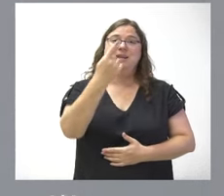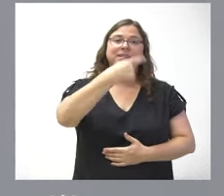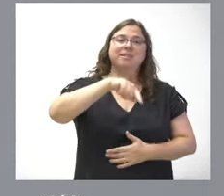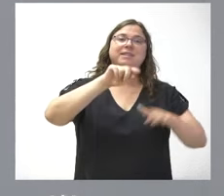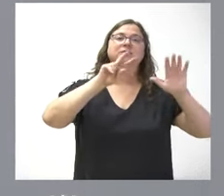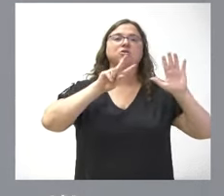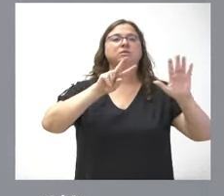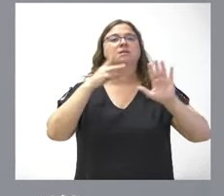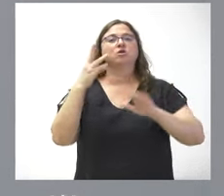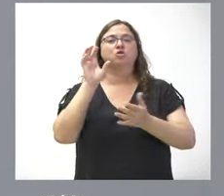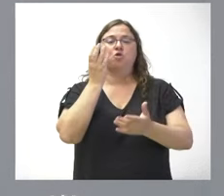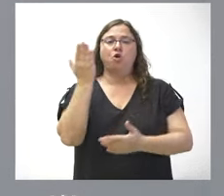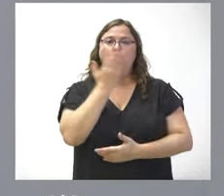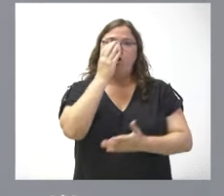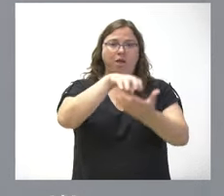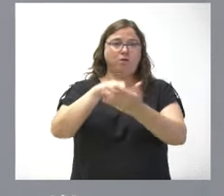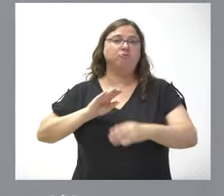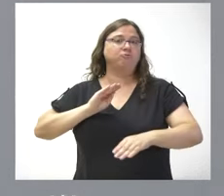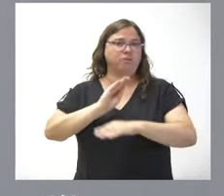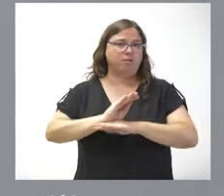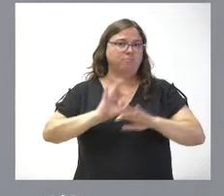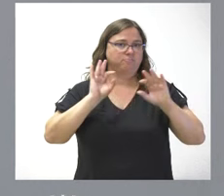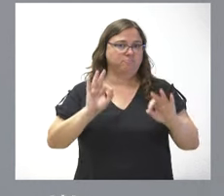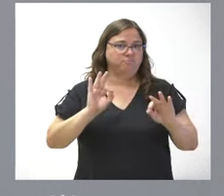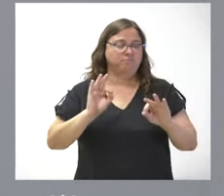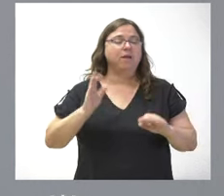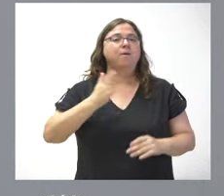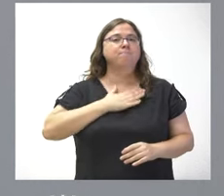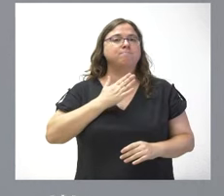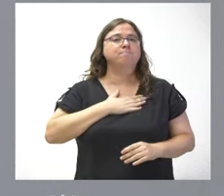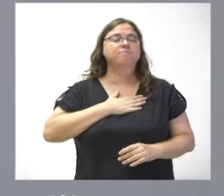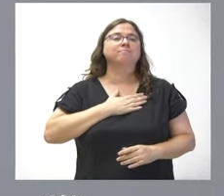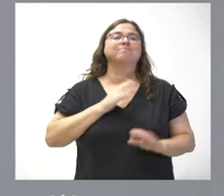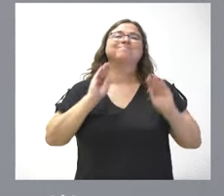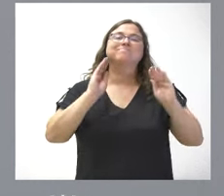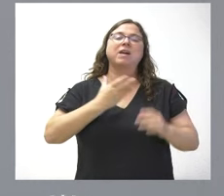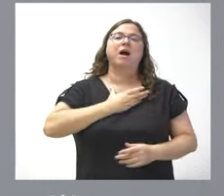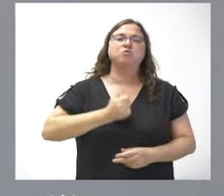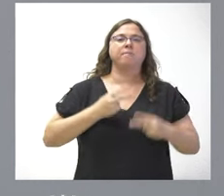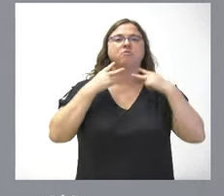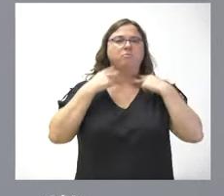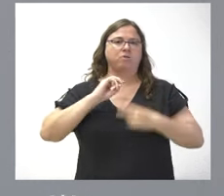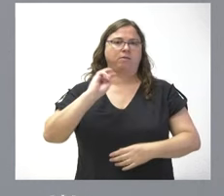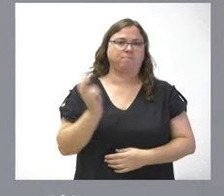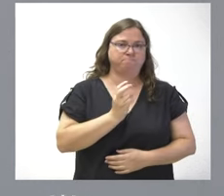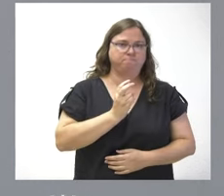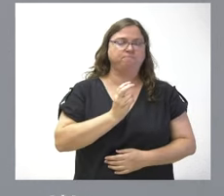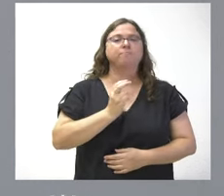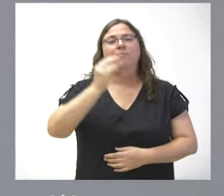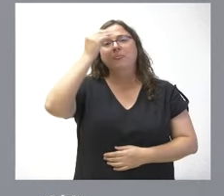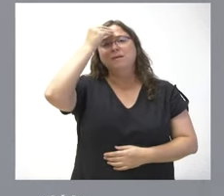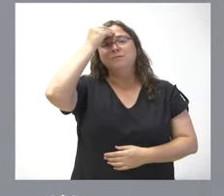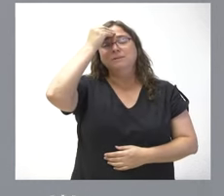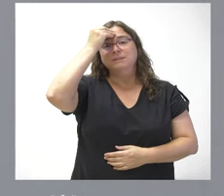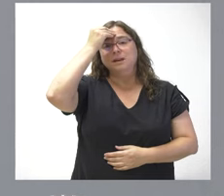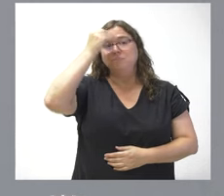escolares que van a recibir financiación y cuya titularidad es de las corporaciones locales Esperamos que en